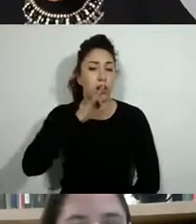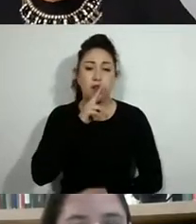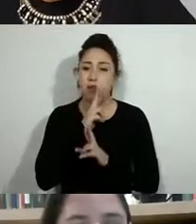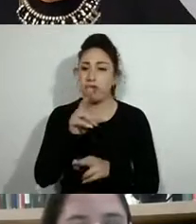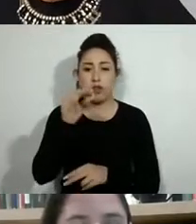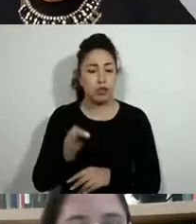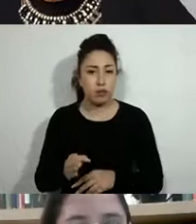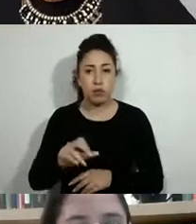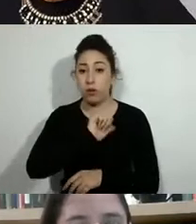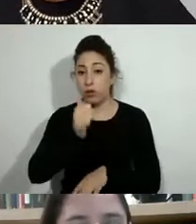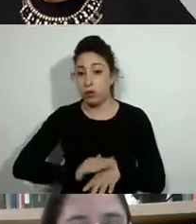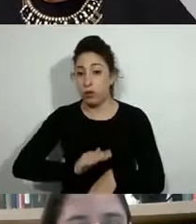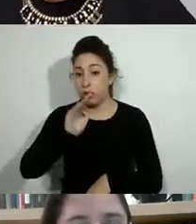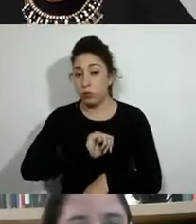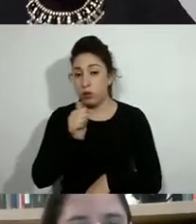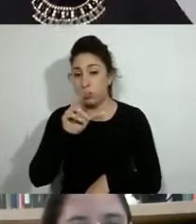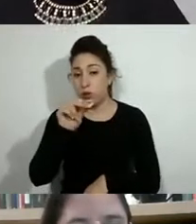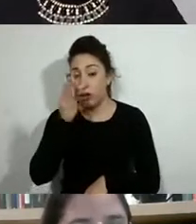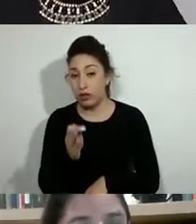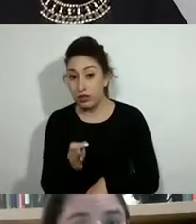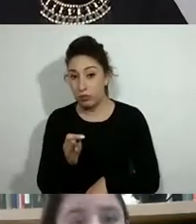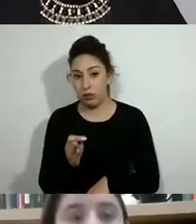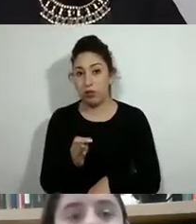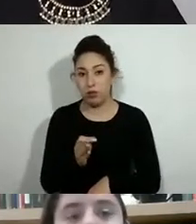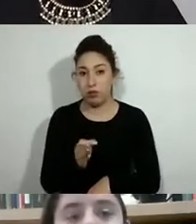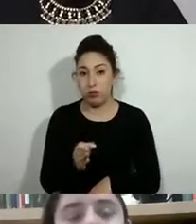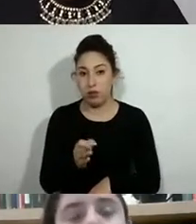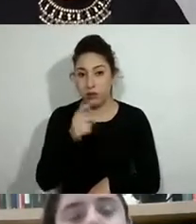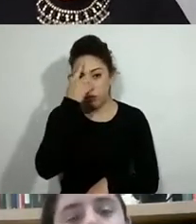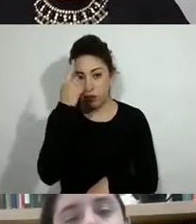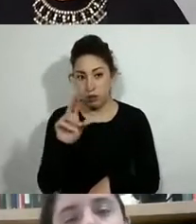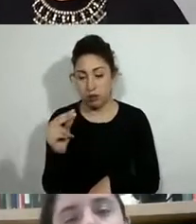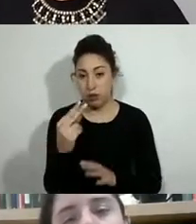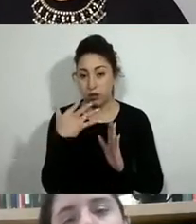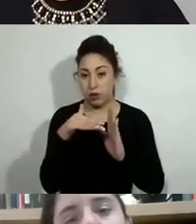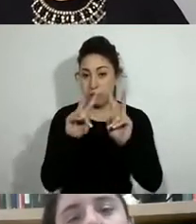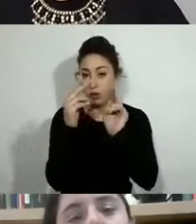¿Alguna otra diputada o diputado en contra de obviar la lectura del orden del día?